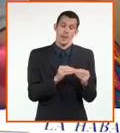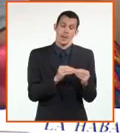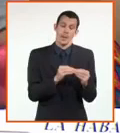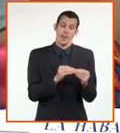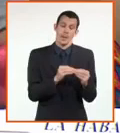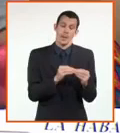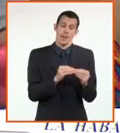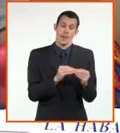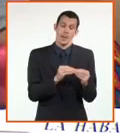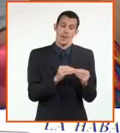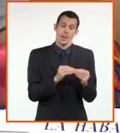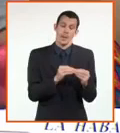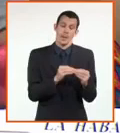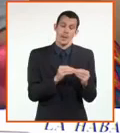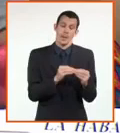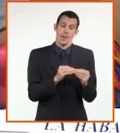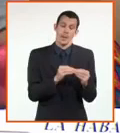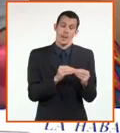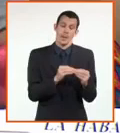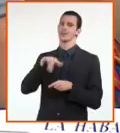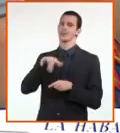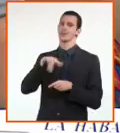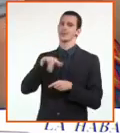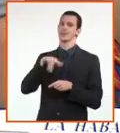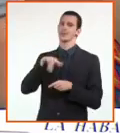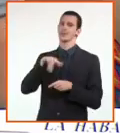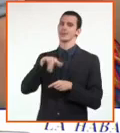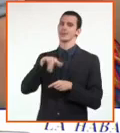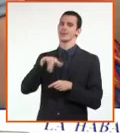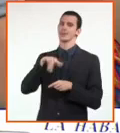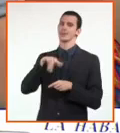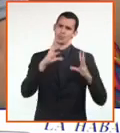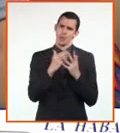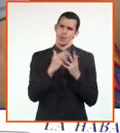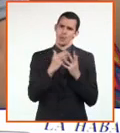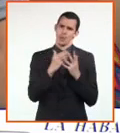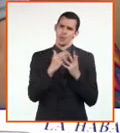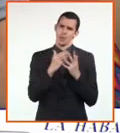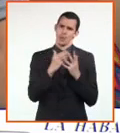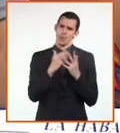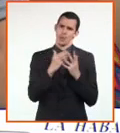que formó desde que ha creado esta patria solidaria, humanista, justa.